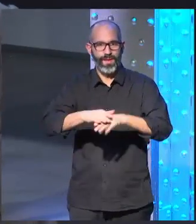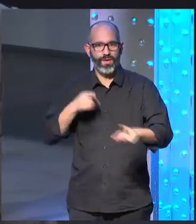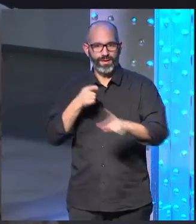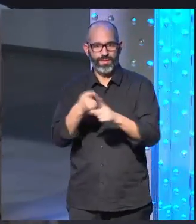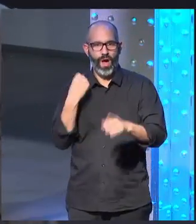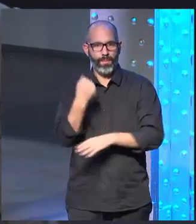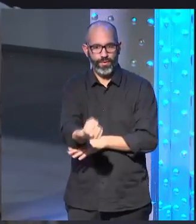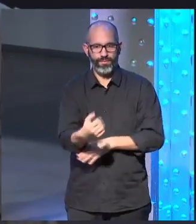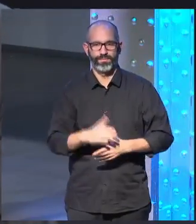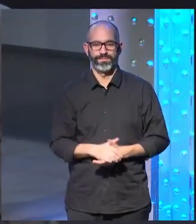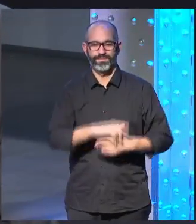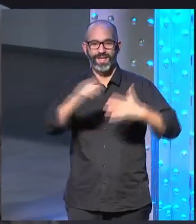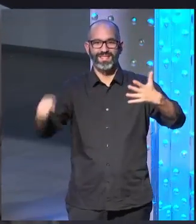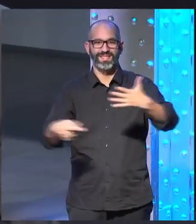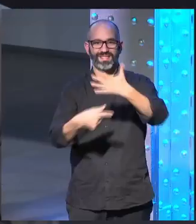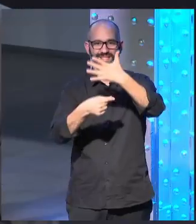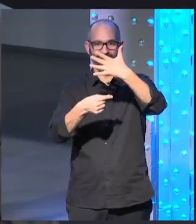procura apoyarlos. Sexto,